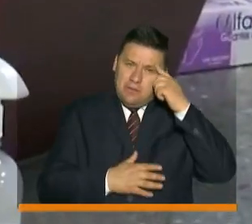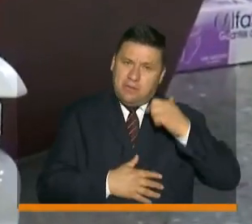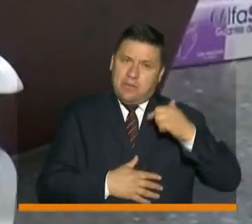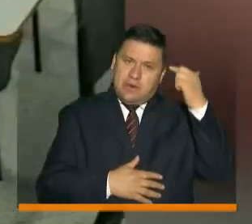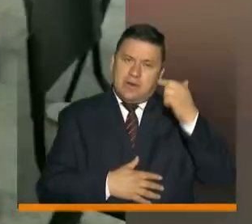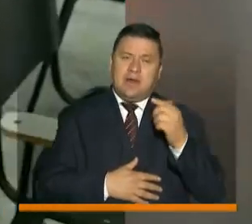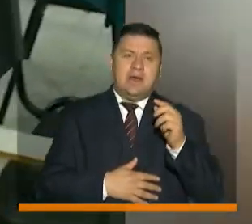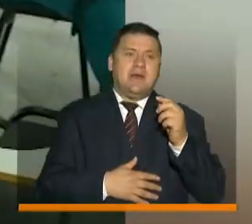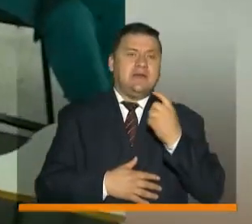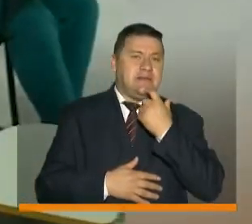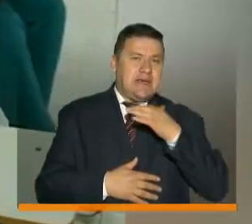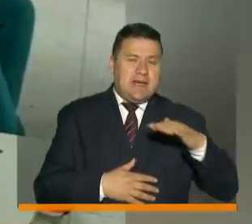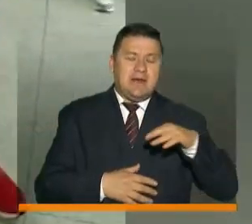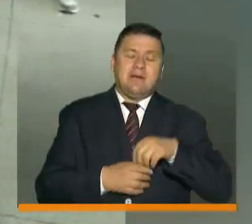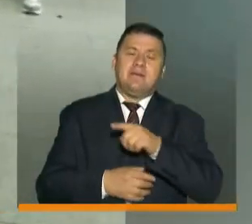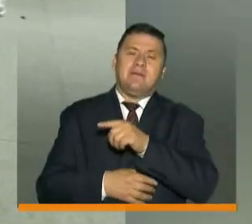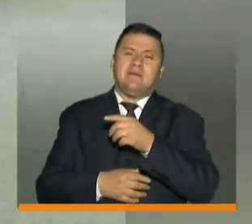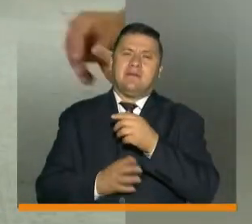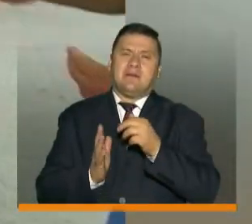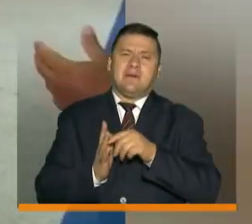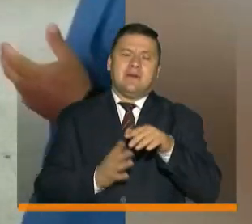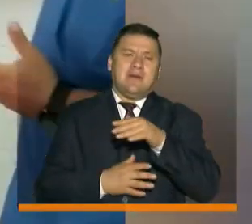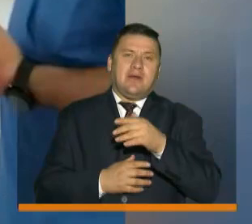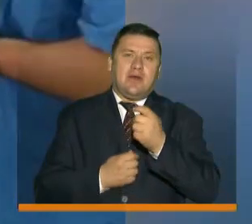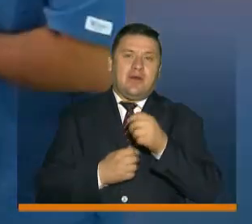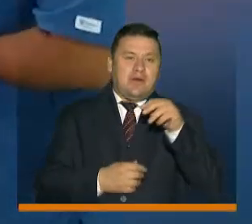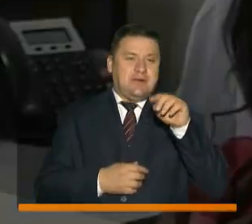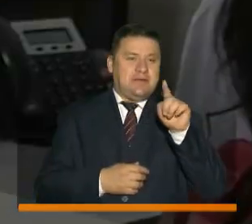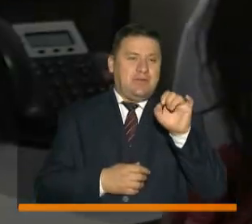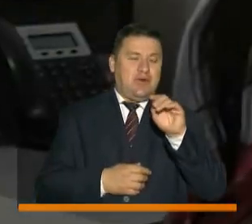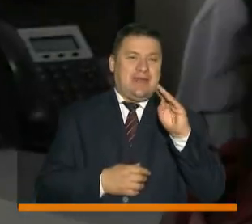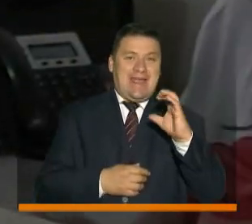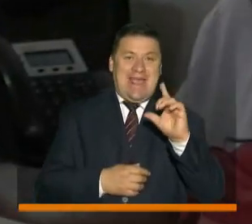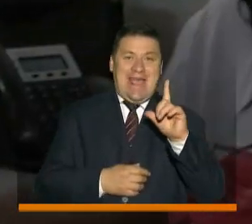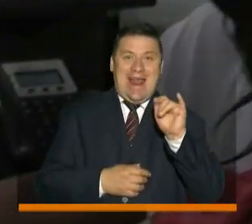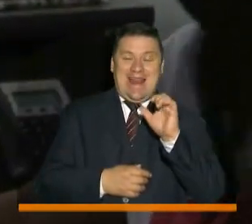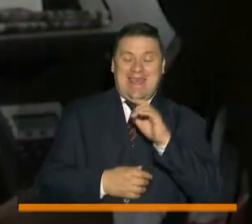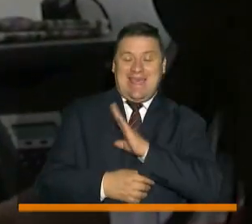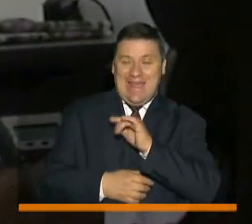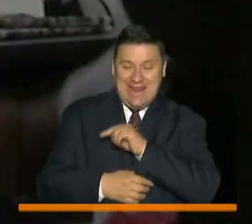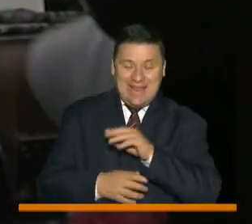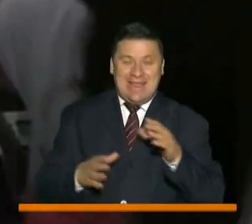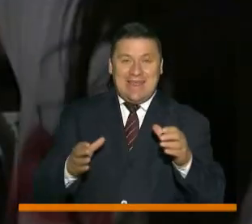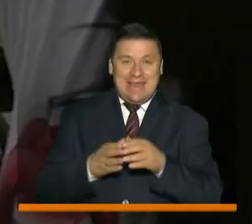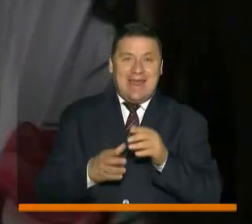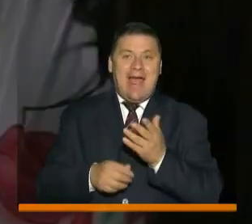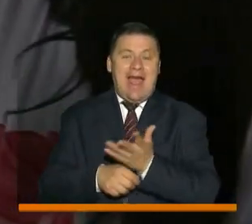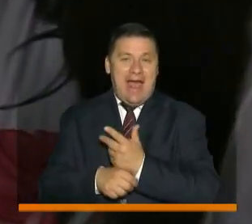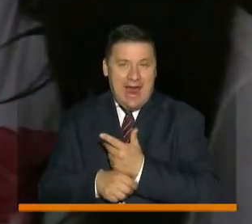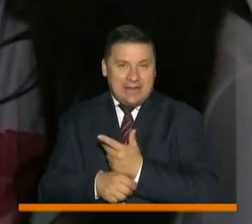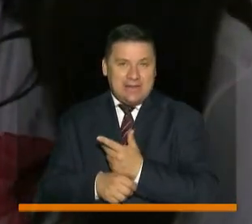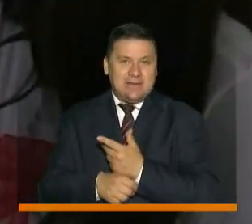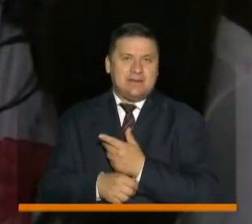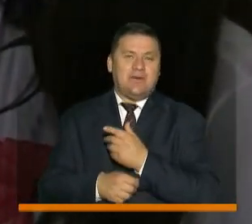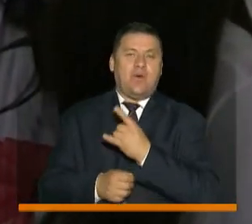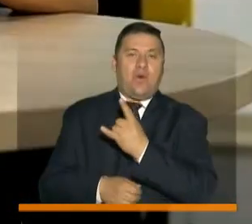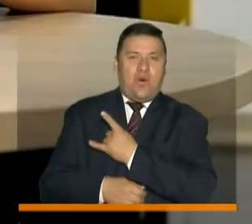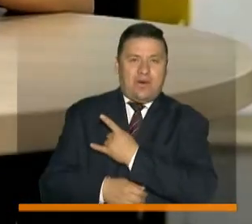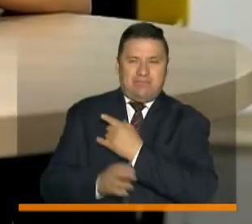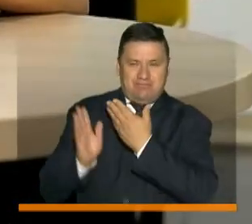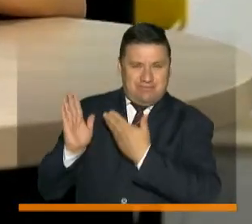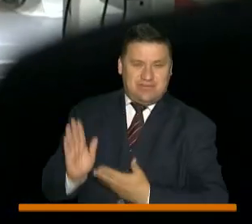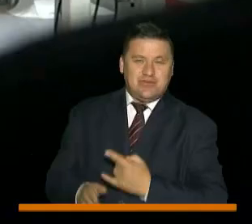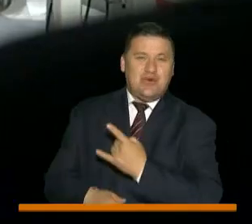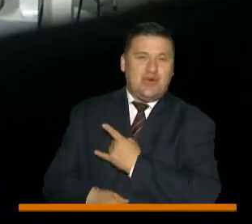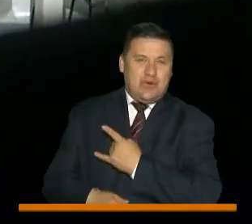Profesional de Ciénaga, el Instituto Técnico Nacional de Comercio Simón Rodríguez de Cali, la Escuela Superior Tecnológica de Artes Débora Arango de Envigado y